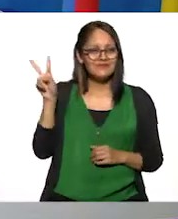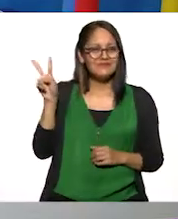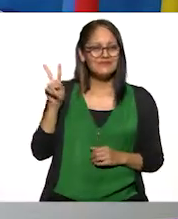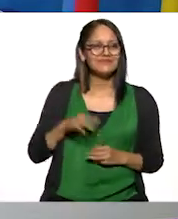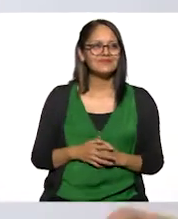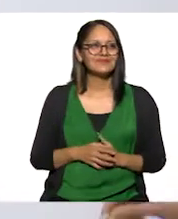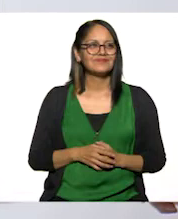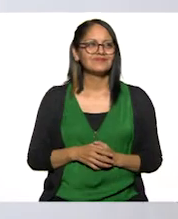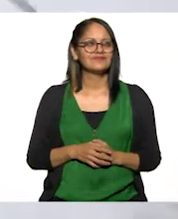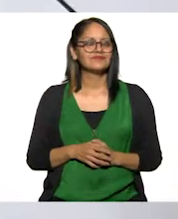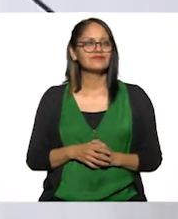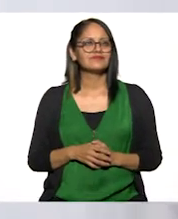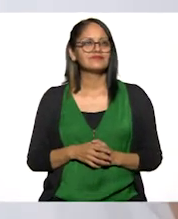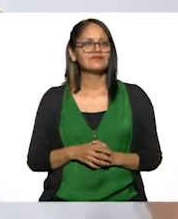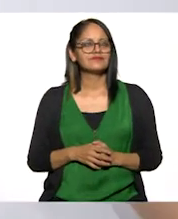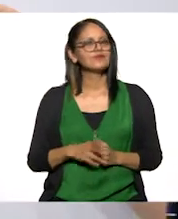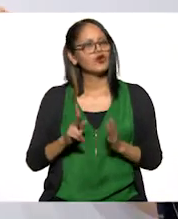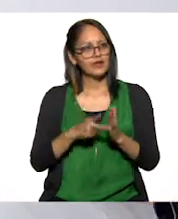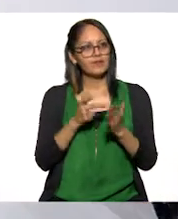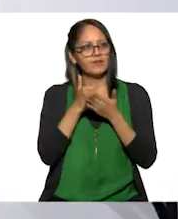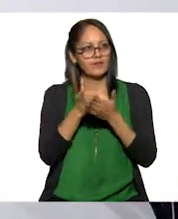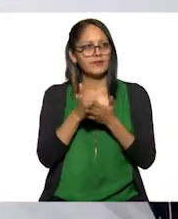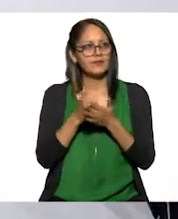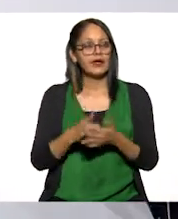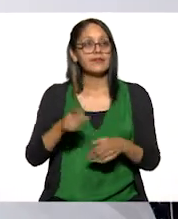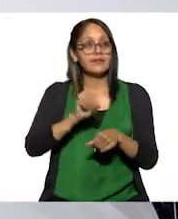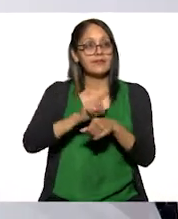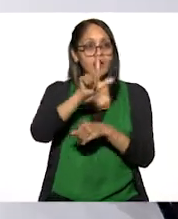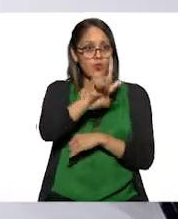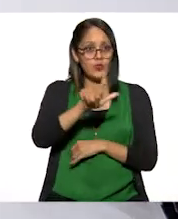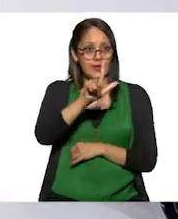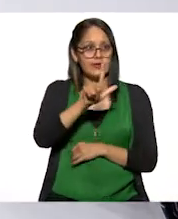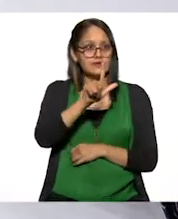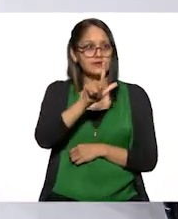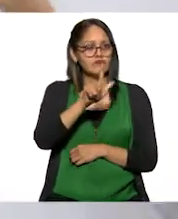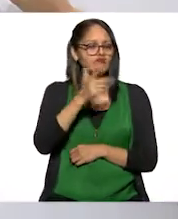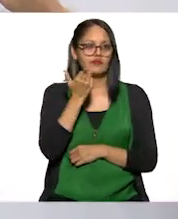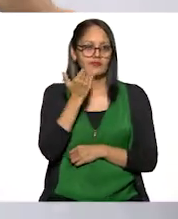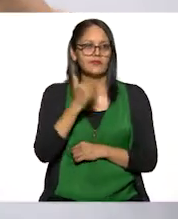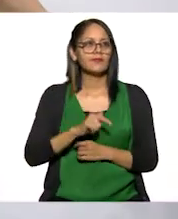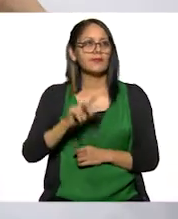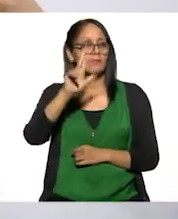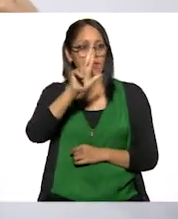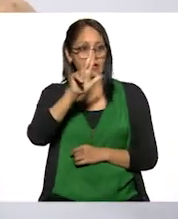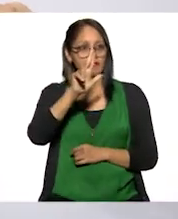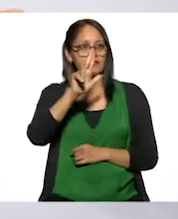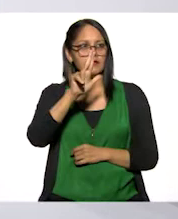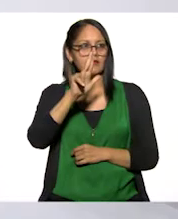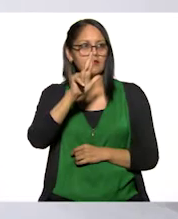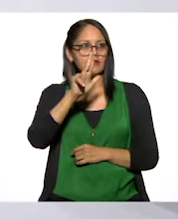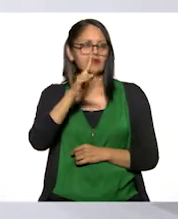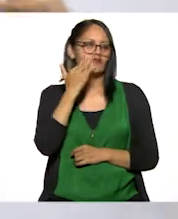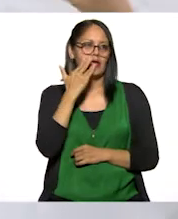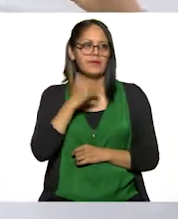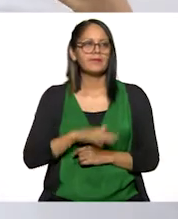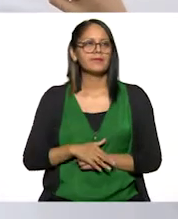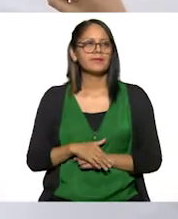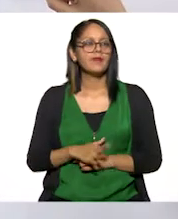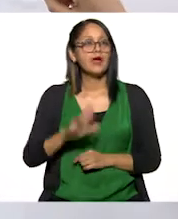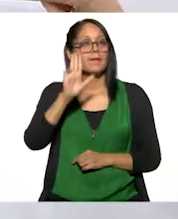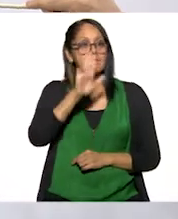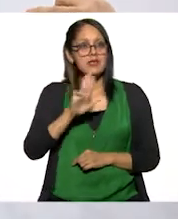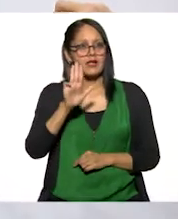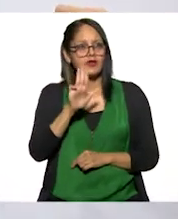favor. A ver, te ayudo otra vez. Vamos a repasar. Sí. ¿El lunes? No. No. ¿El martes? No.